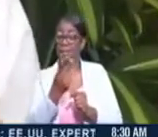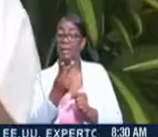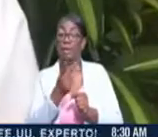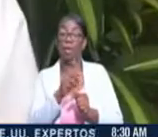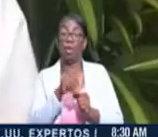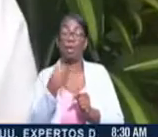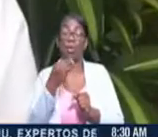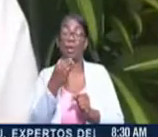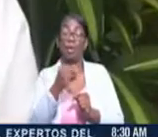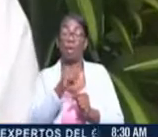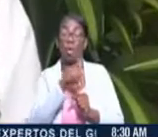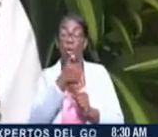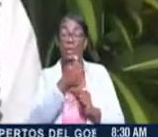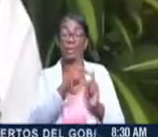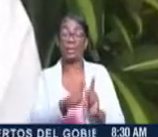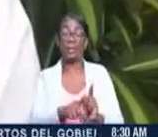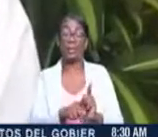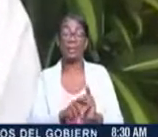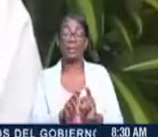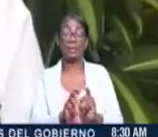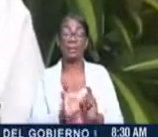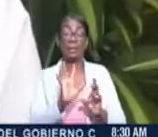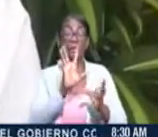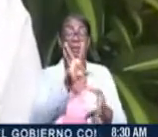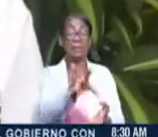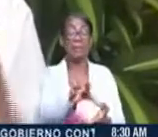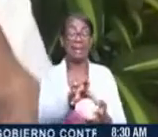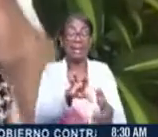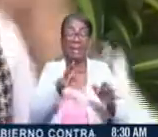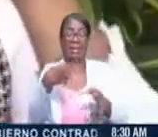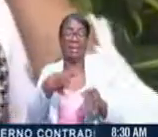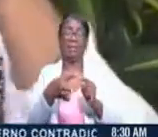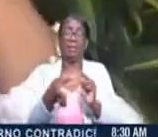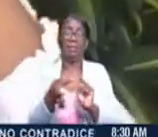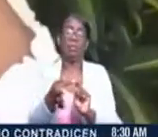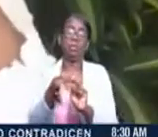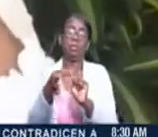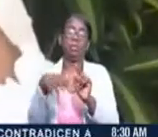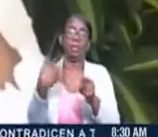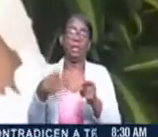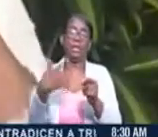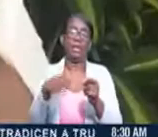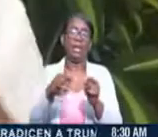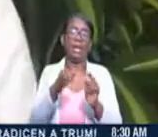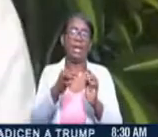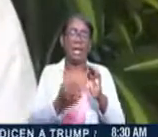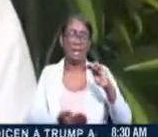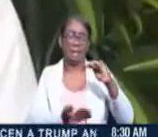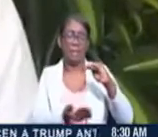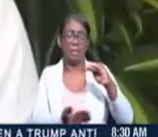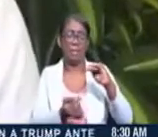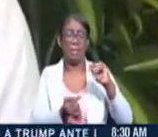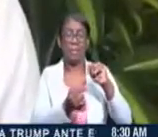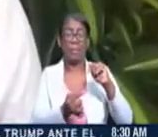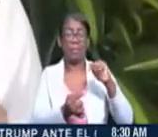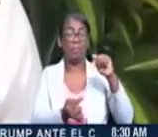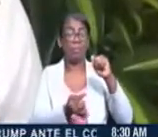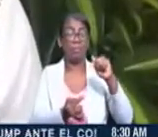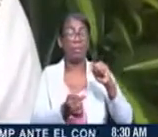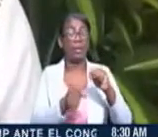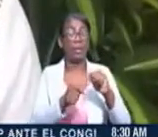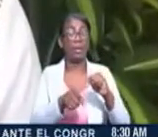cuando personas capturando sin querer tocan las espinas que tiene arriba y abajo, y